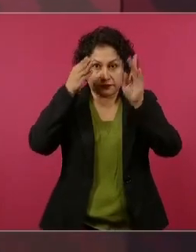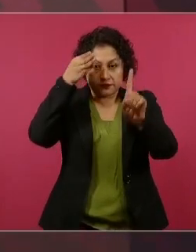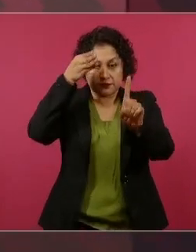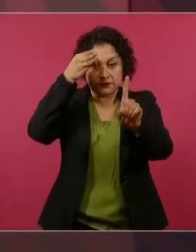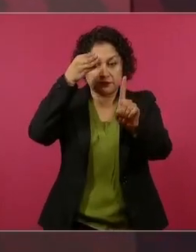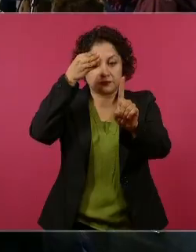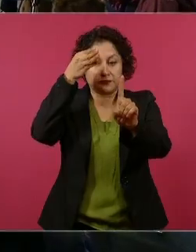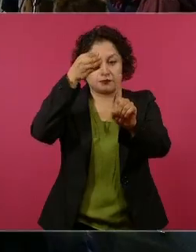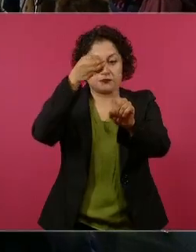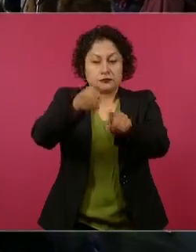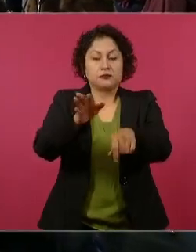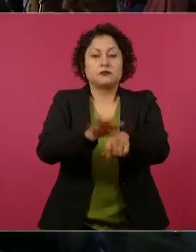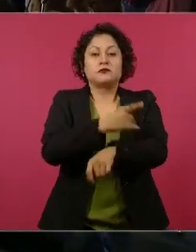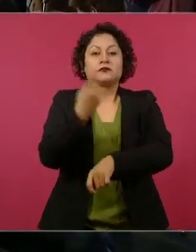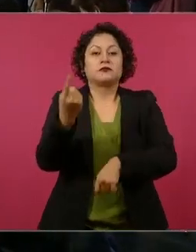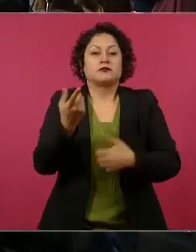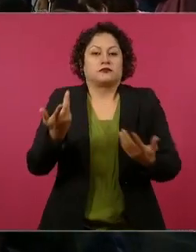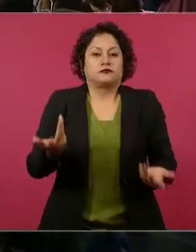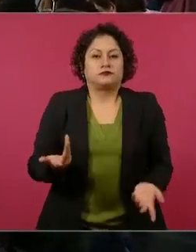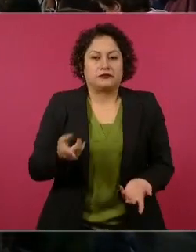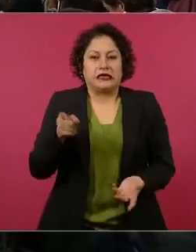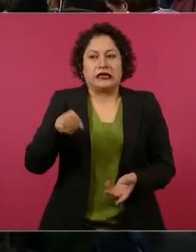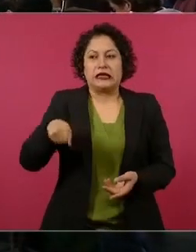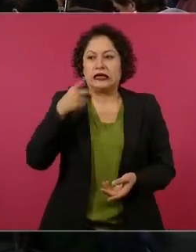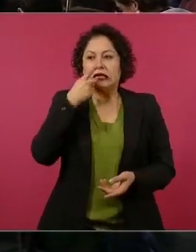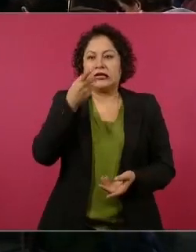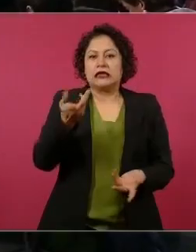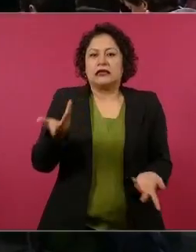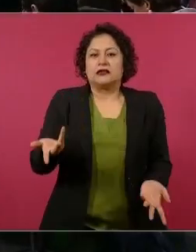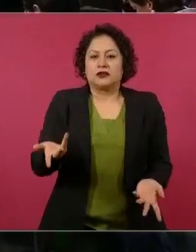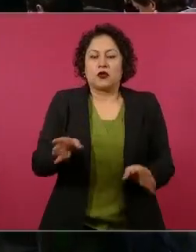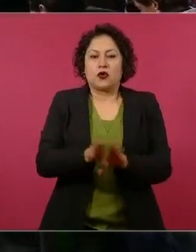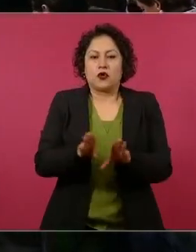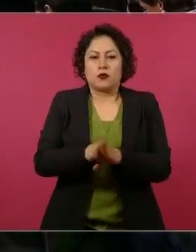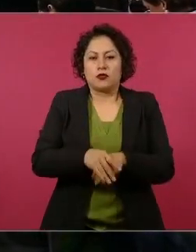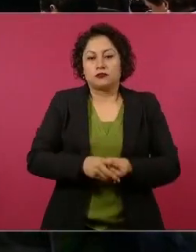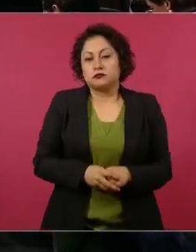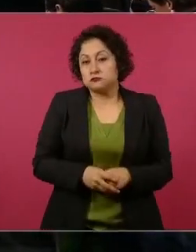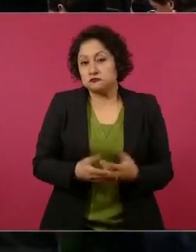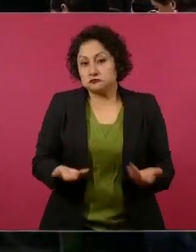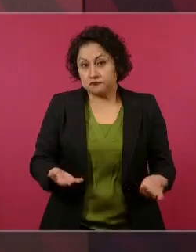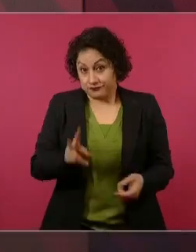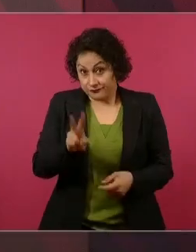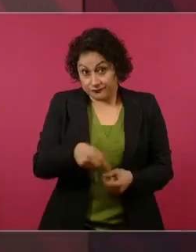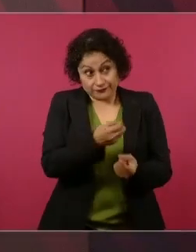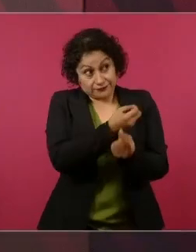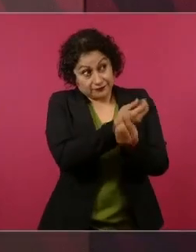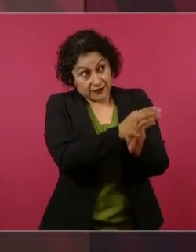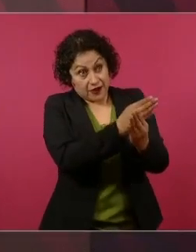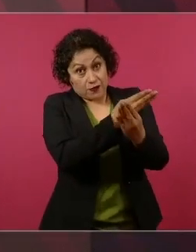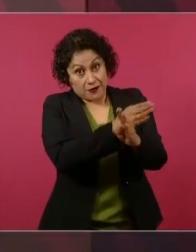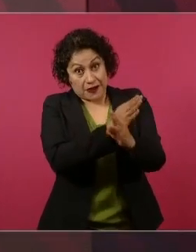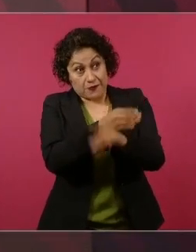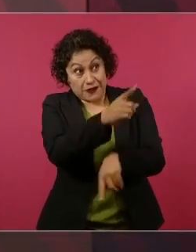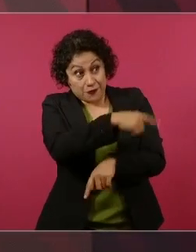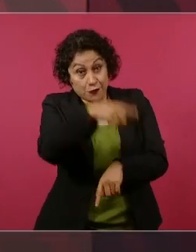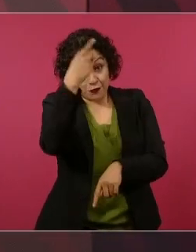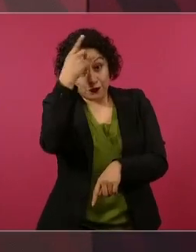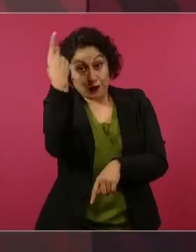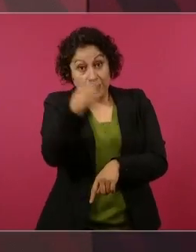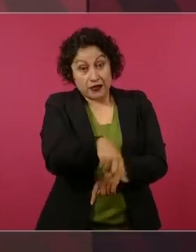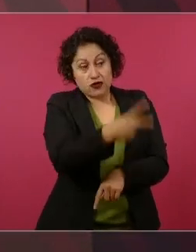un banco de bienestar? Imagínense los banqueros, uno que lo respeto mucho, lo